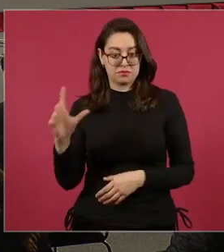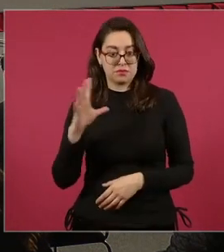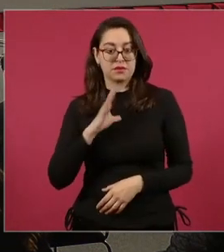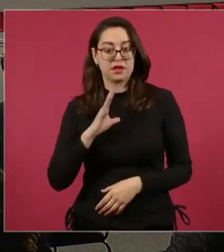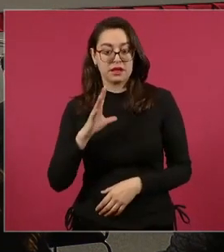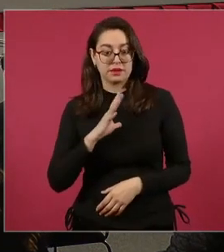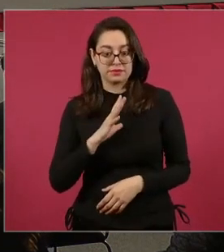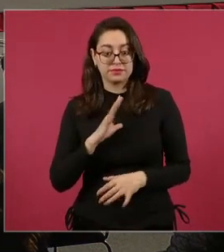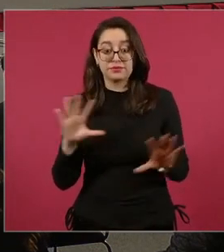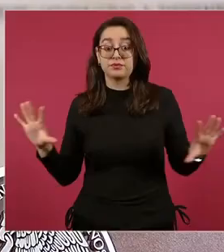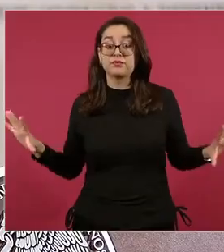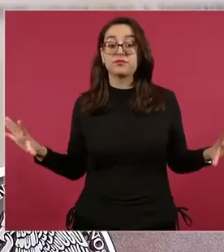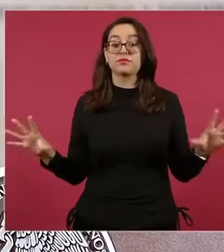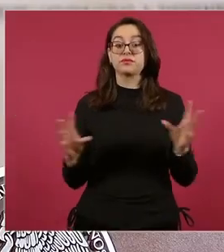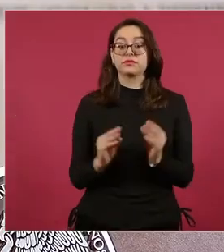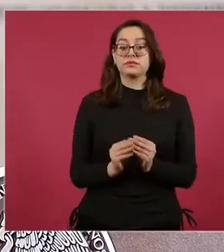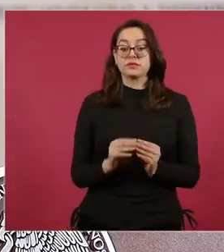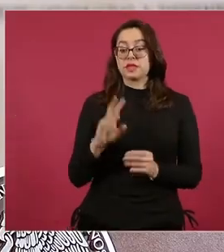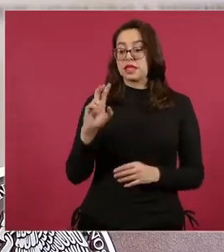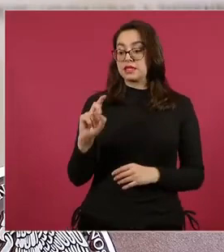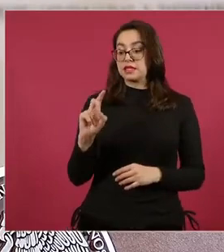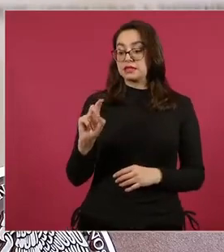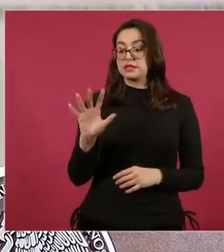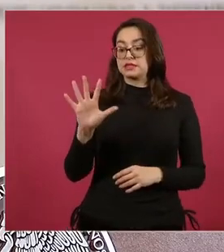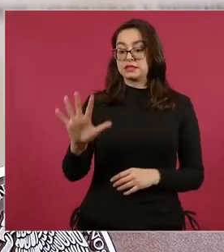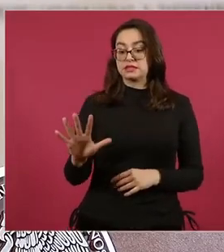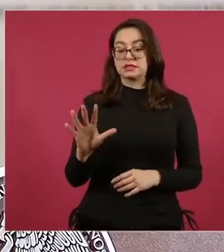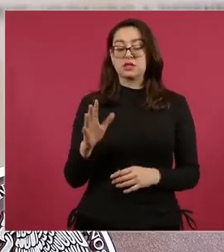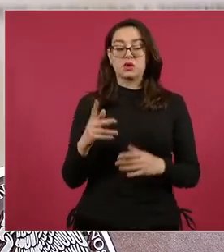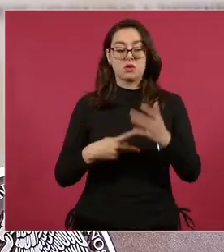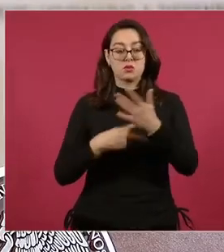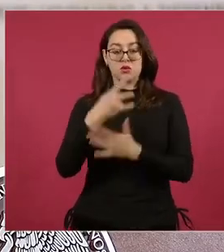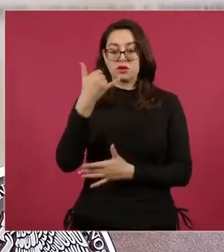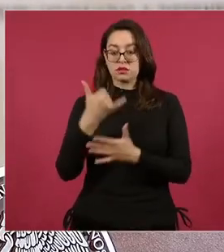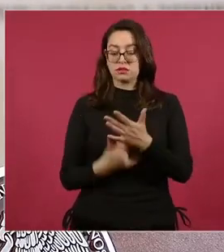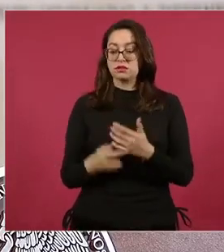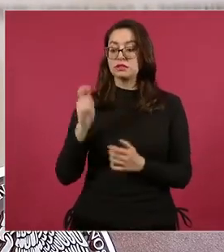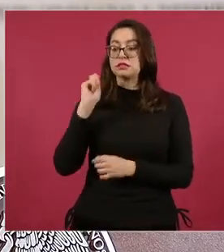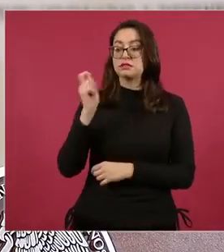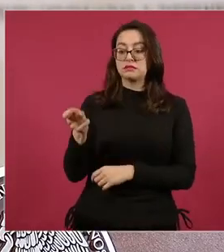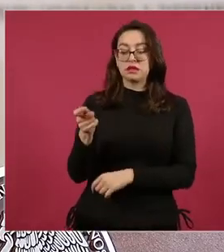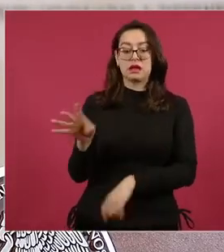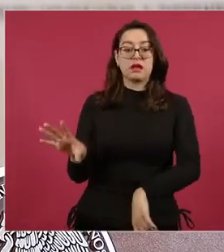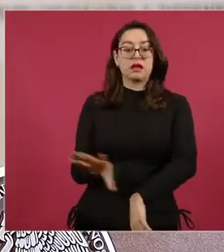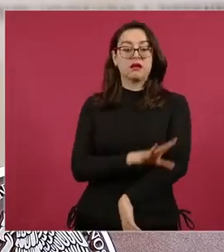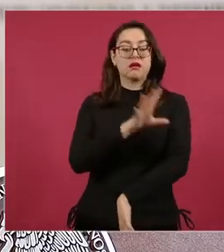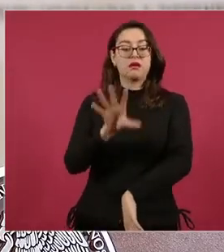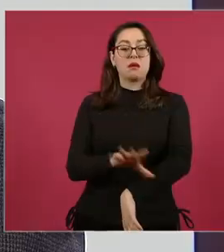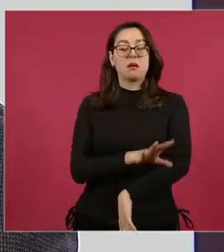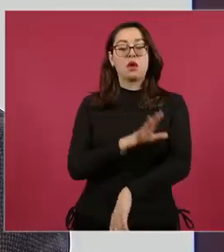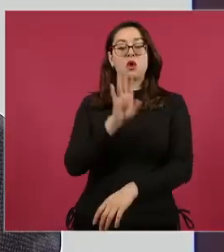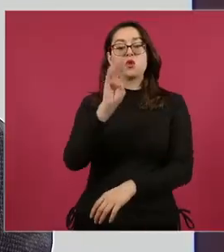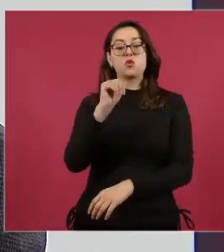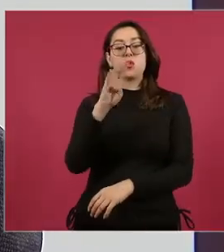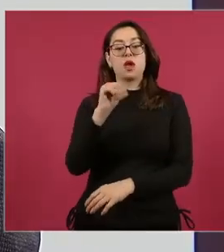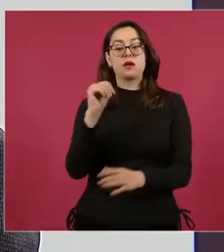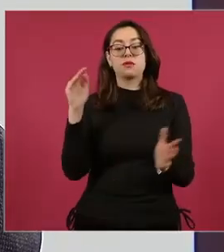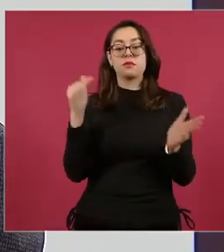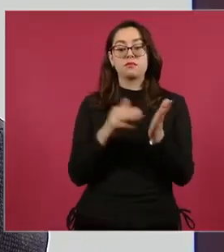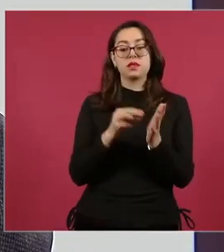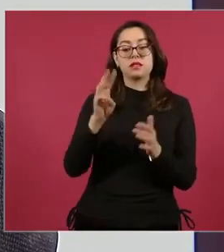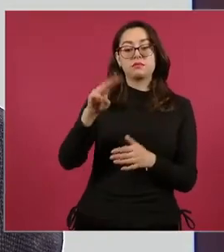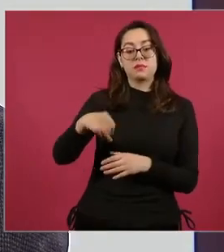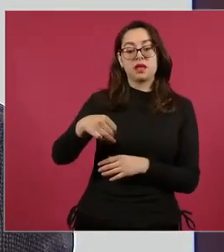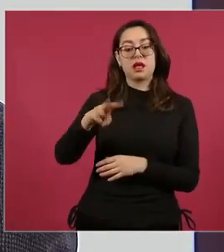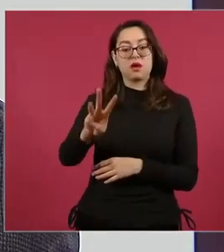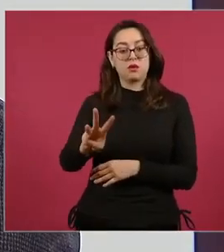en conjunto representan 9.000 megawatts de capacidad, un programa de construcción